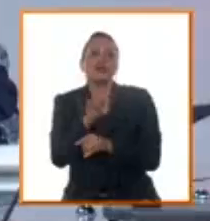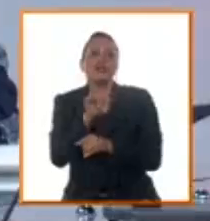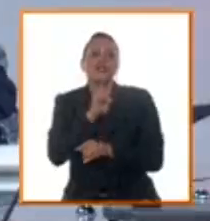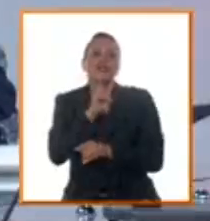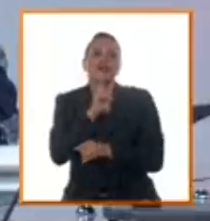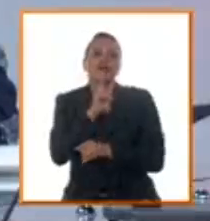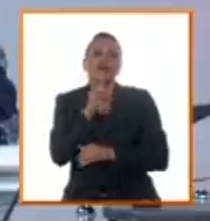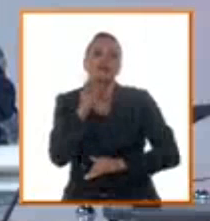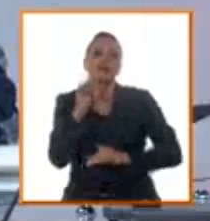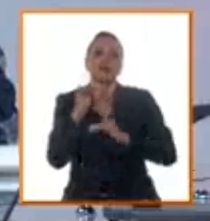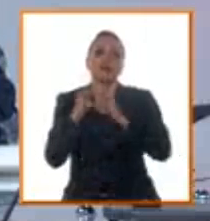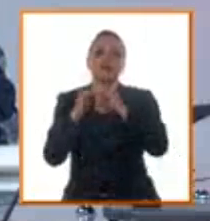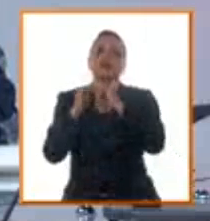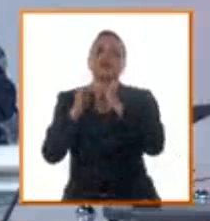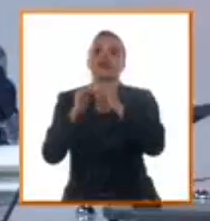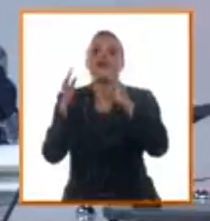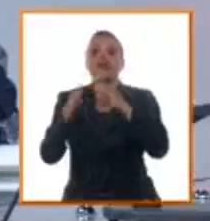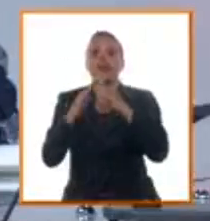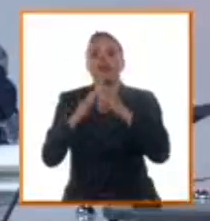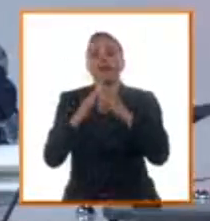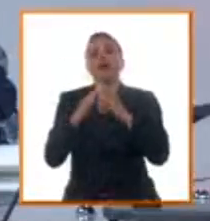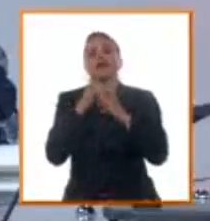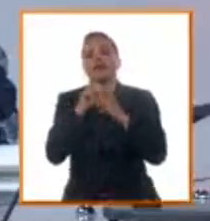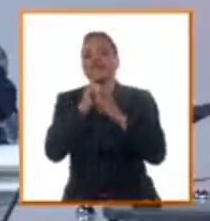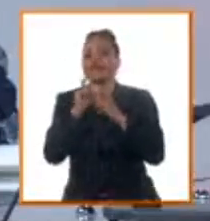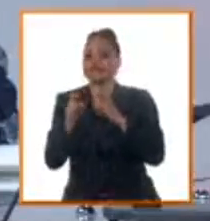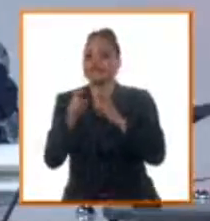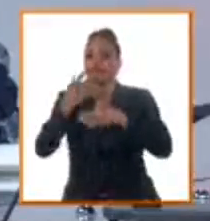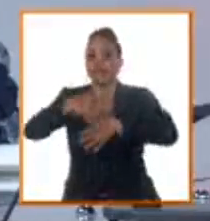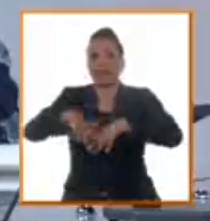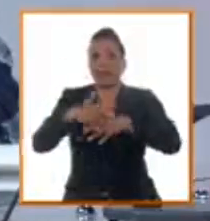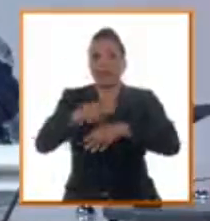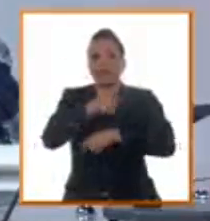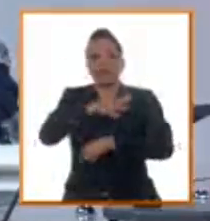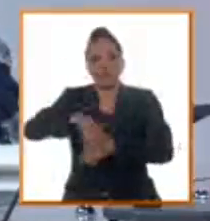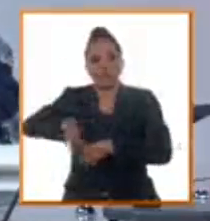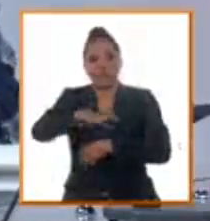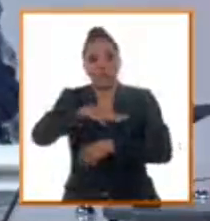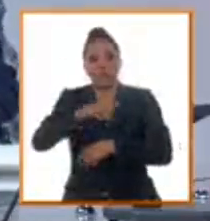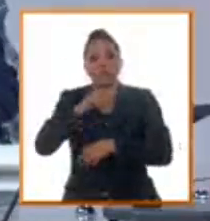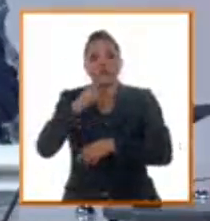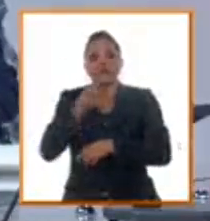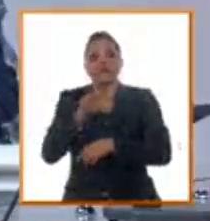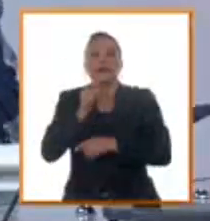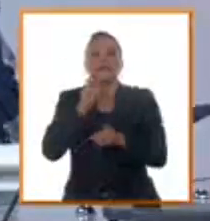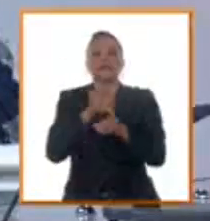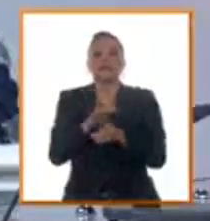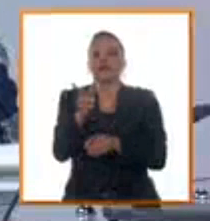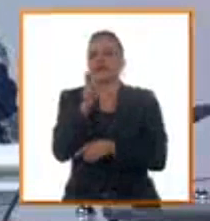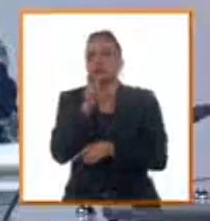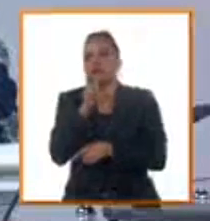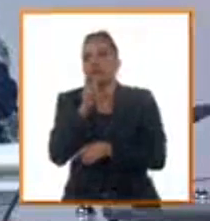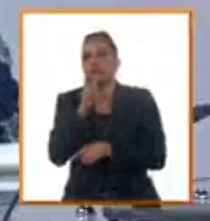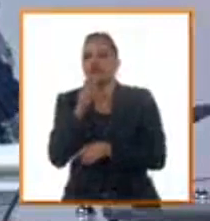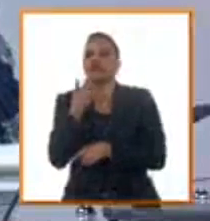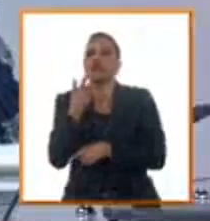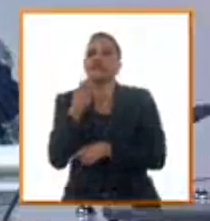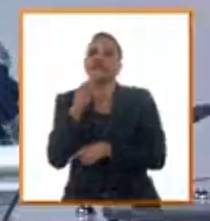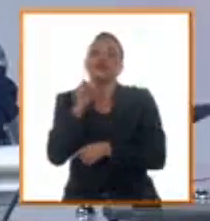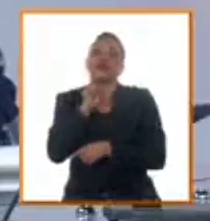inundación de las casas, de los hogares, de las calles, de los pueblos. Y ya han empezado los CDR, las organizaciones